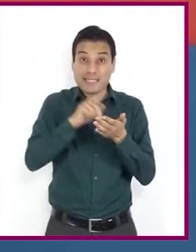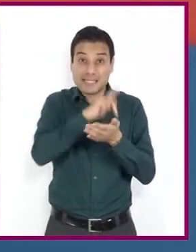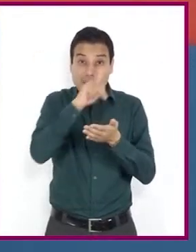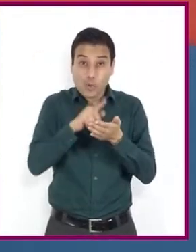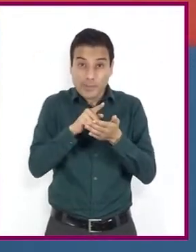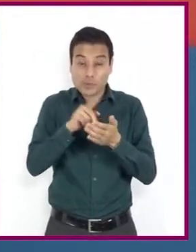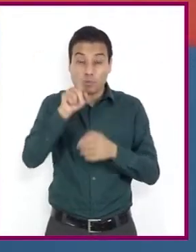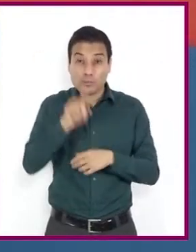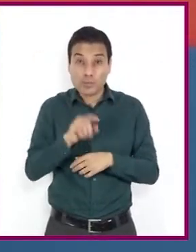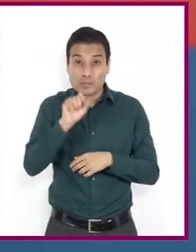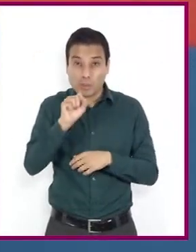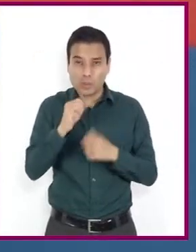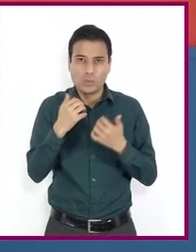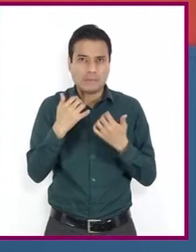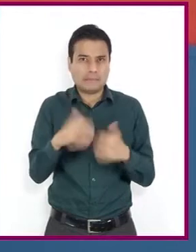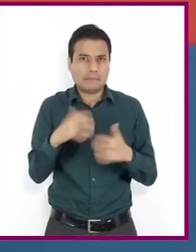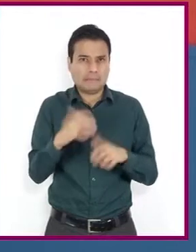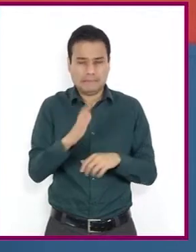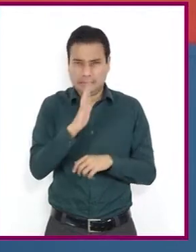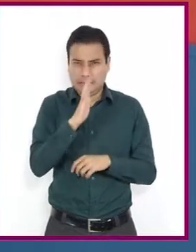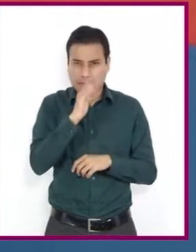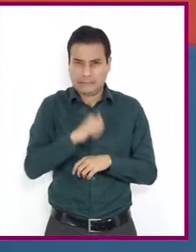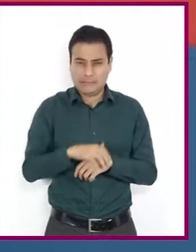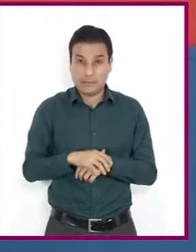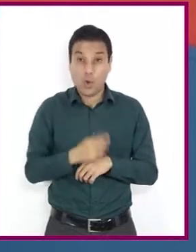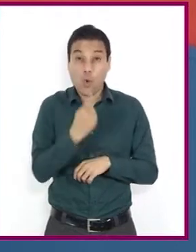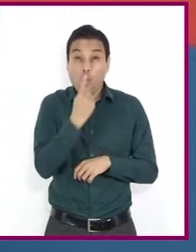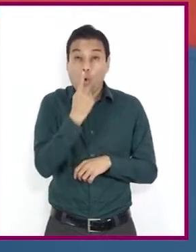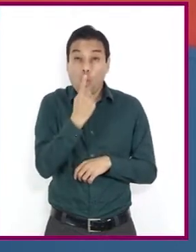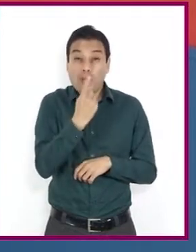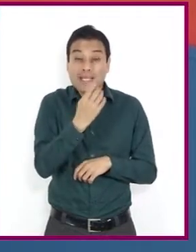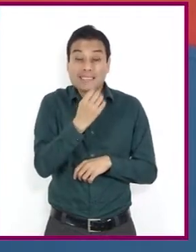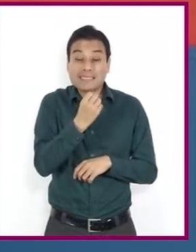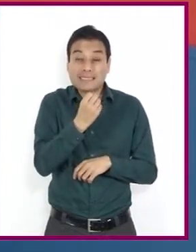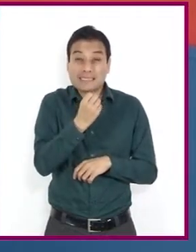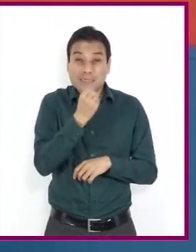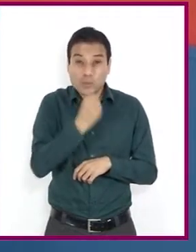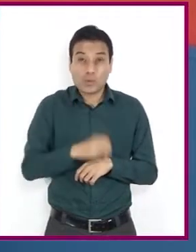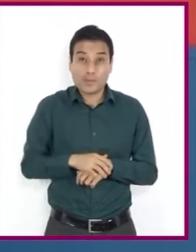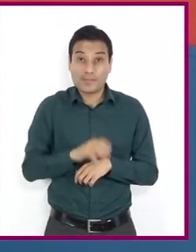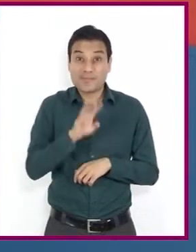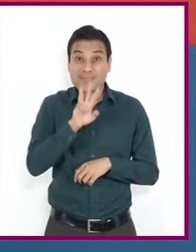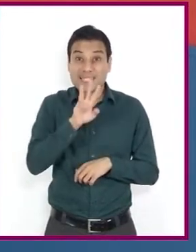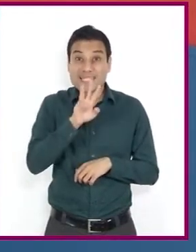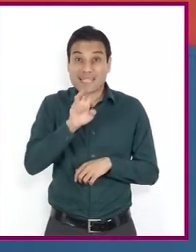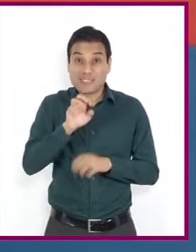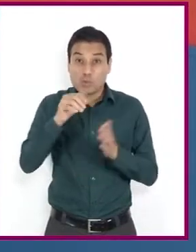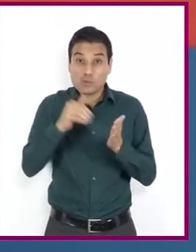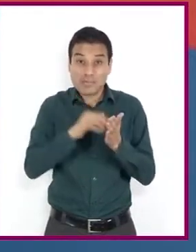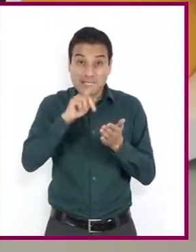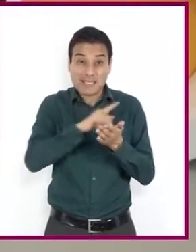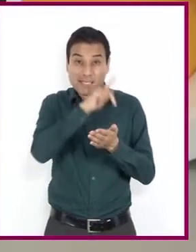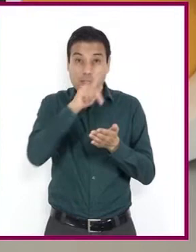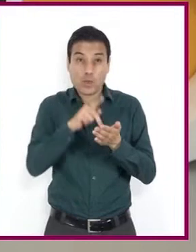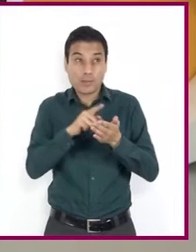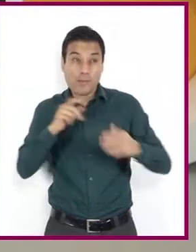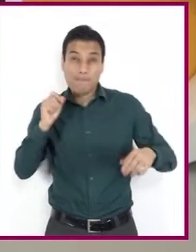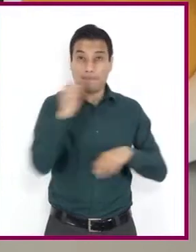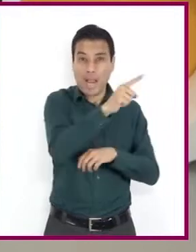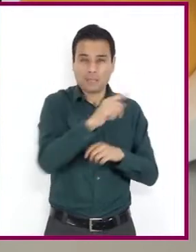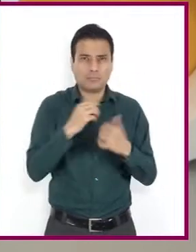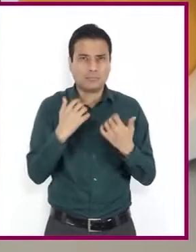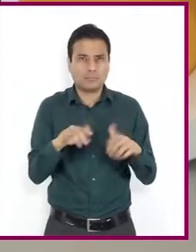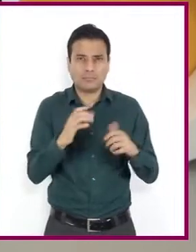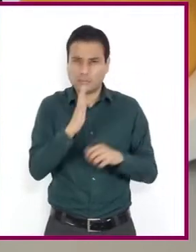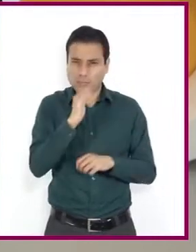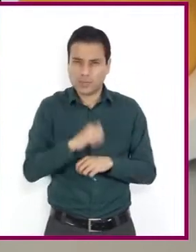por segundo. Es decir, en un segundo la luz recorre 300,000 kilómetros. Es por eso